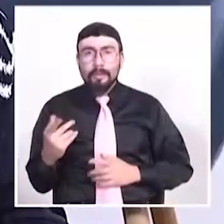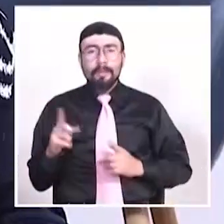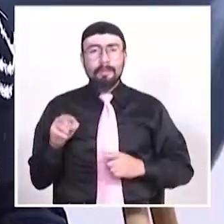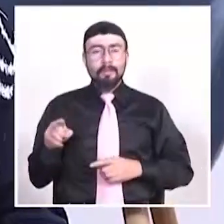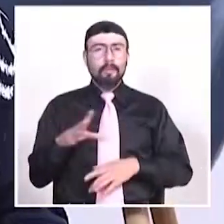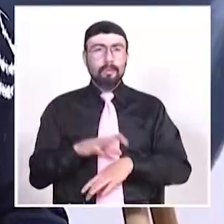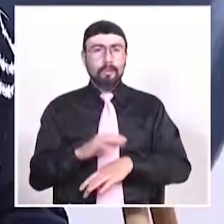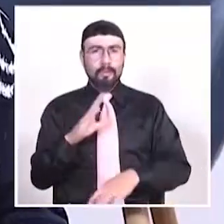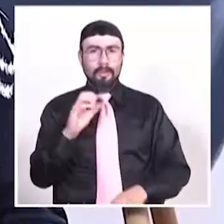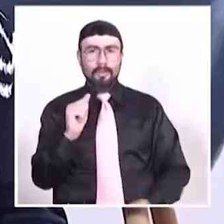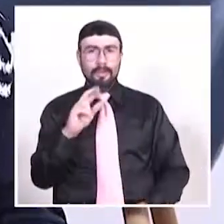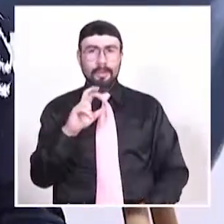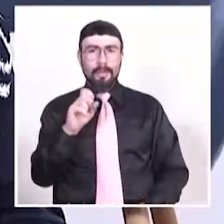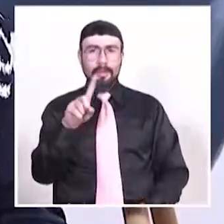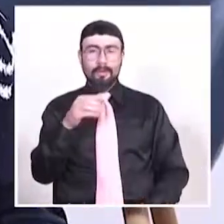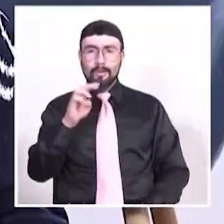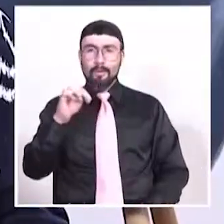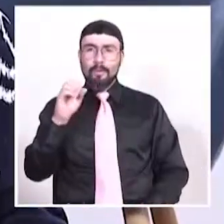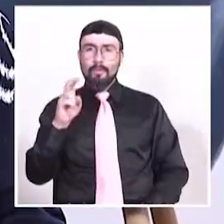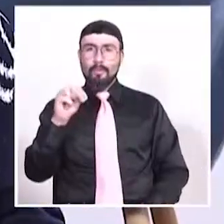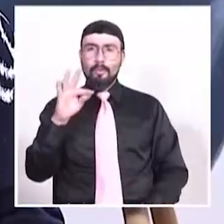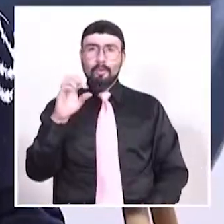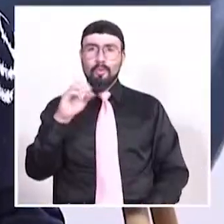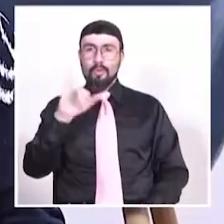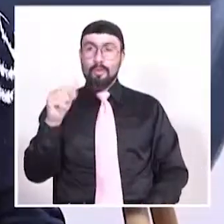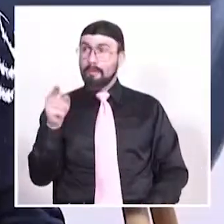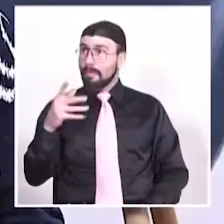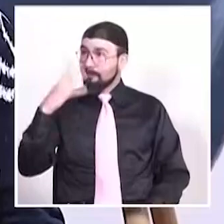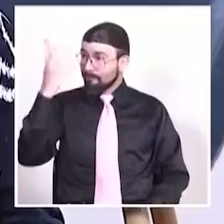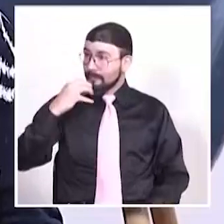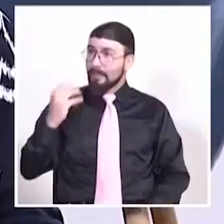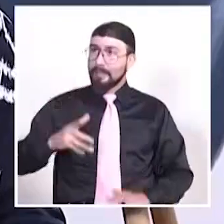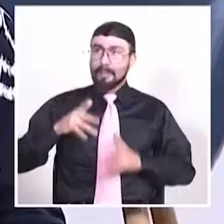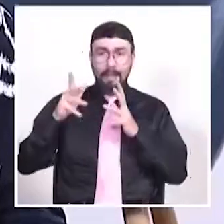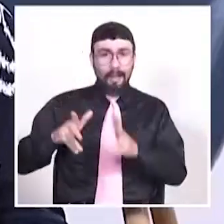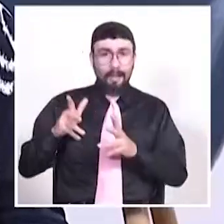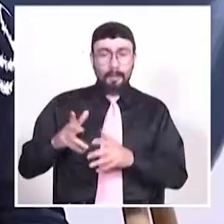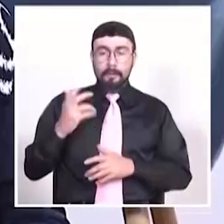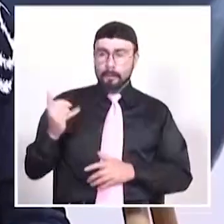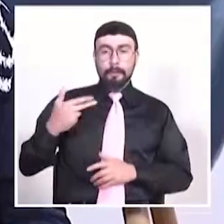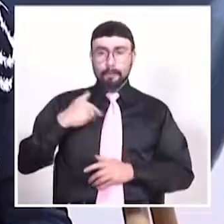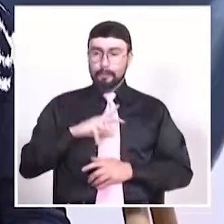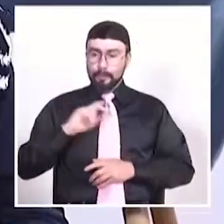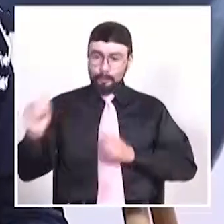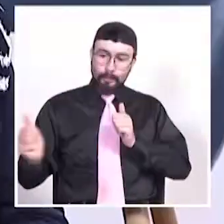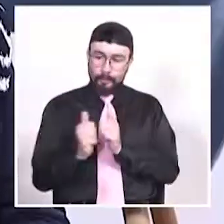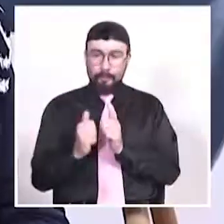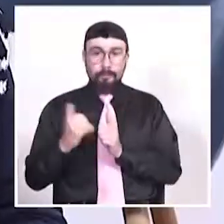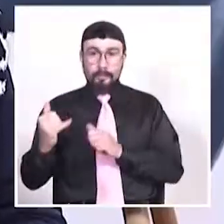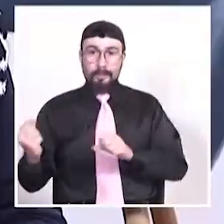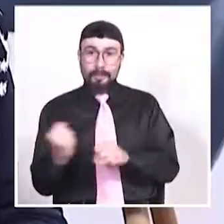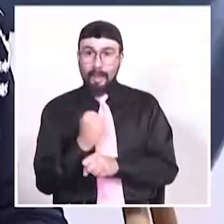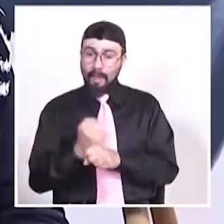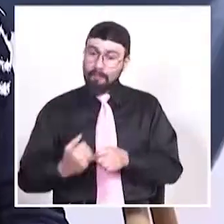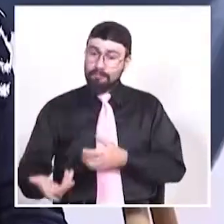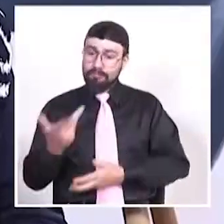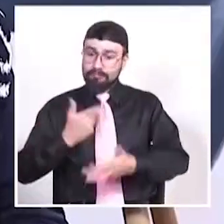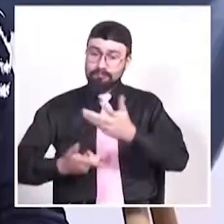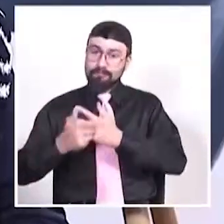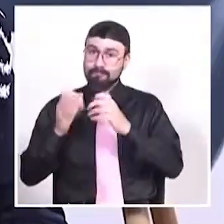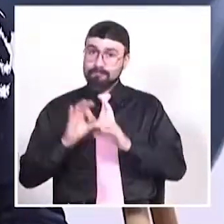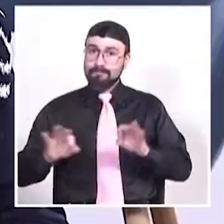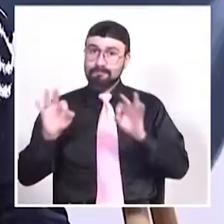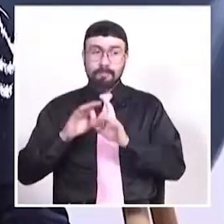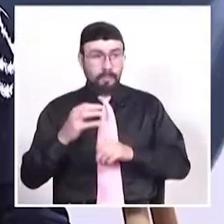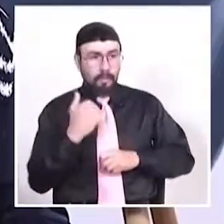doctor Carlos Montoya de recibir una fabulosa capacitación y donde con ellos estamos haciendo un trabajo interdisciplinario para